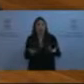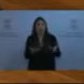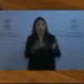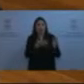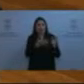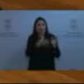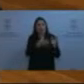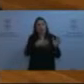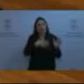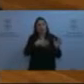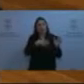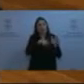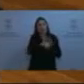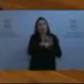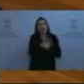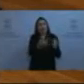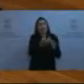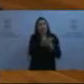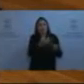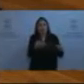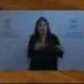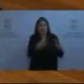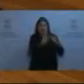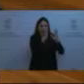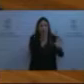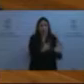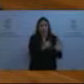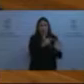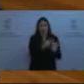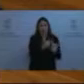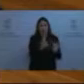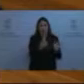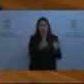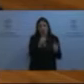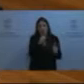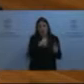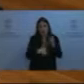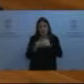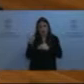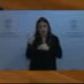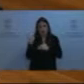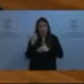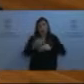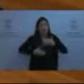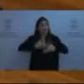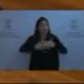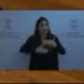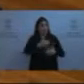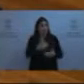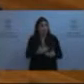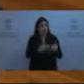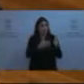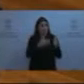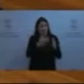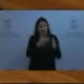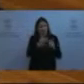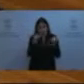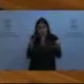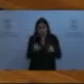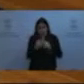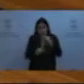la correcta gestión del edificio de la antigua capilla de la Cadellada. Todo el proceso de definición de actuaciones,